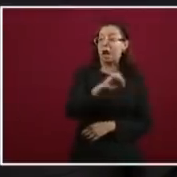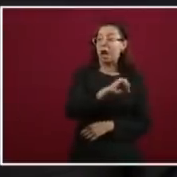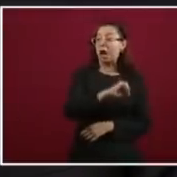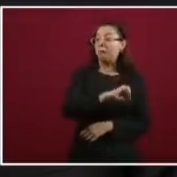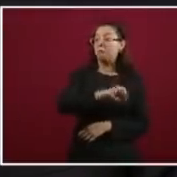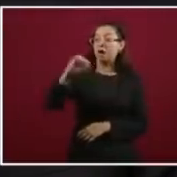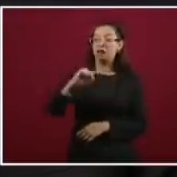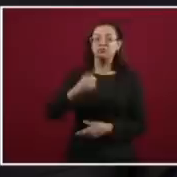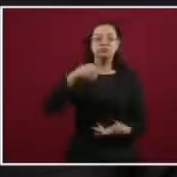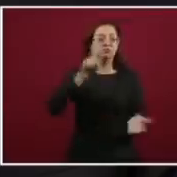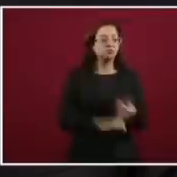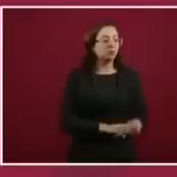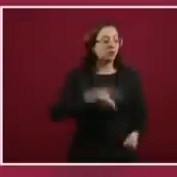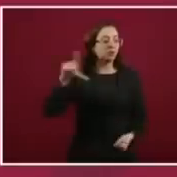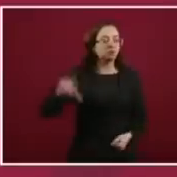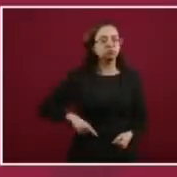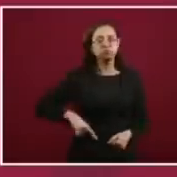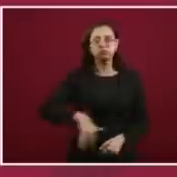corrupción